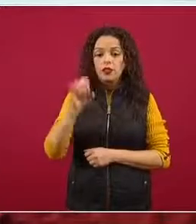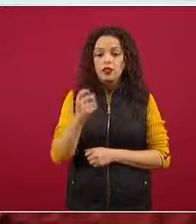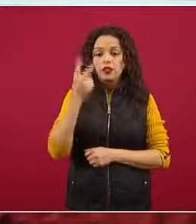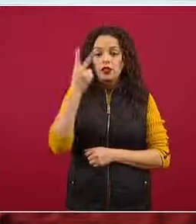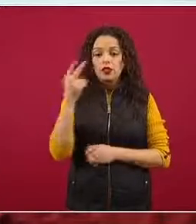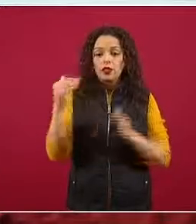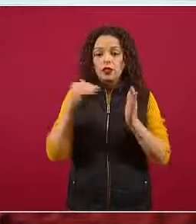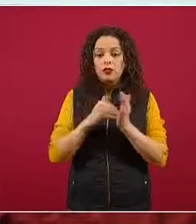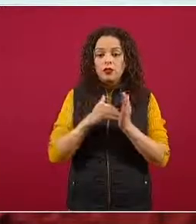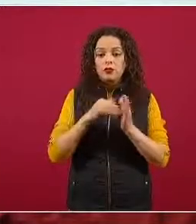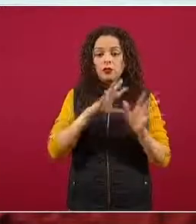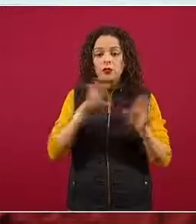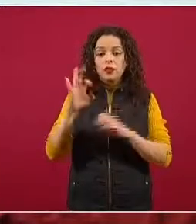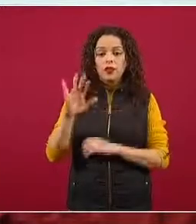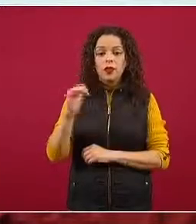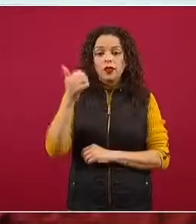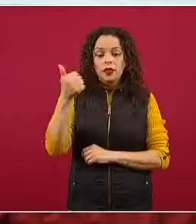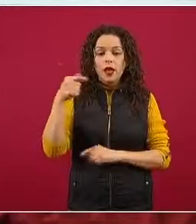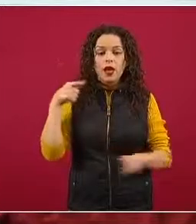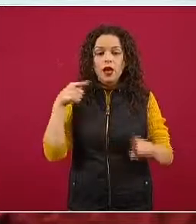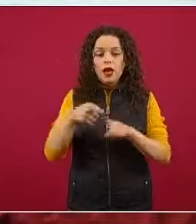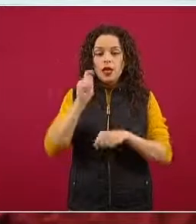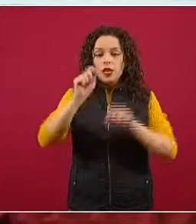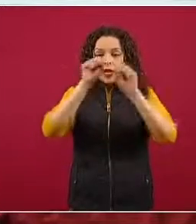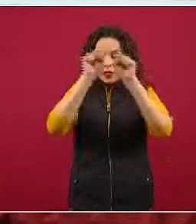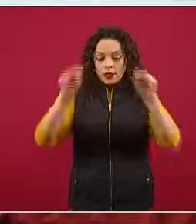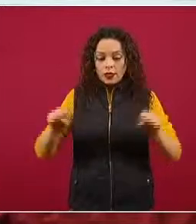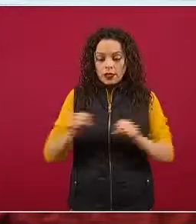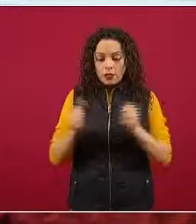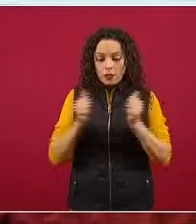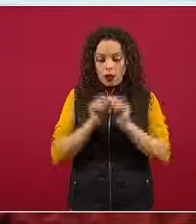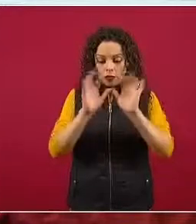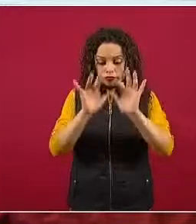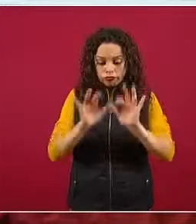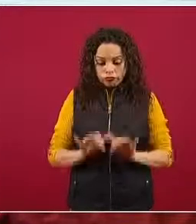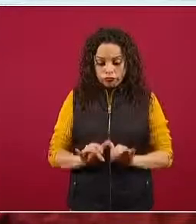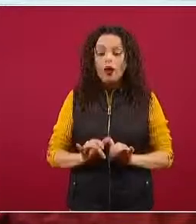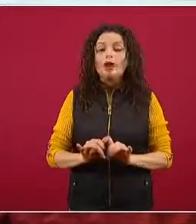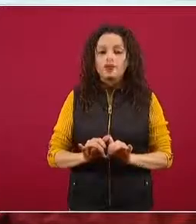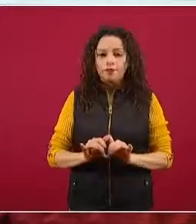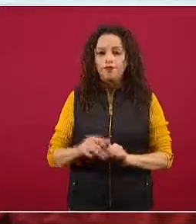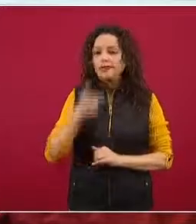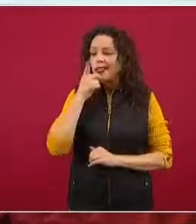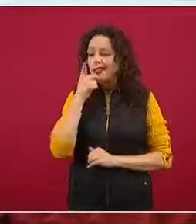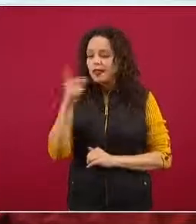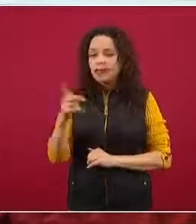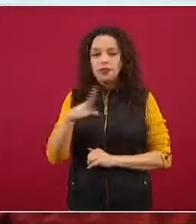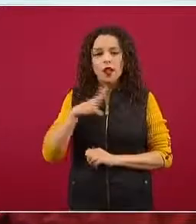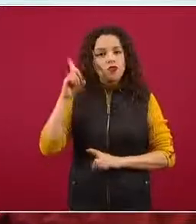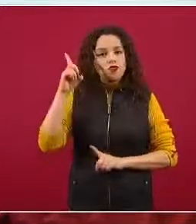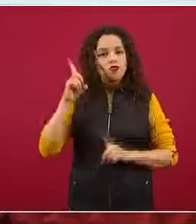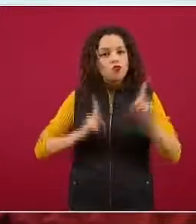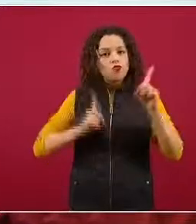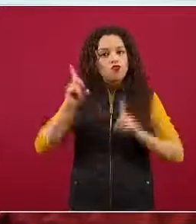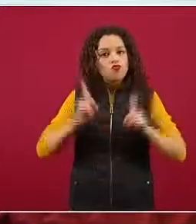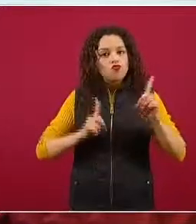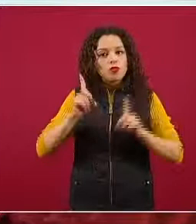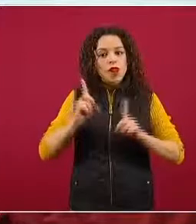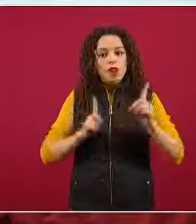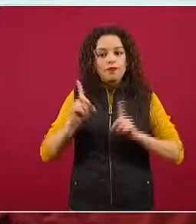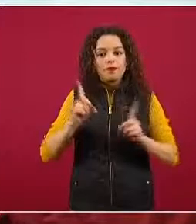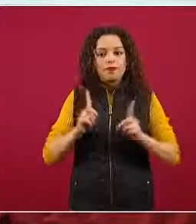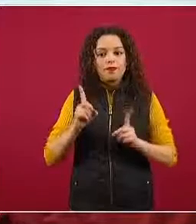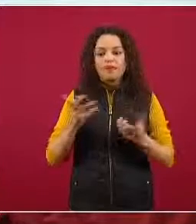132.556 que se han catalogado por el sistema de información como sospechosos sin posibilidad de resultado.